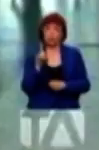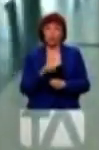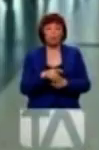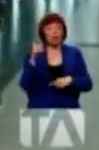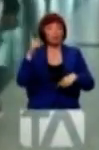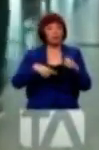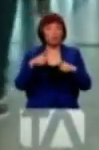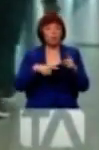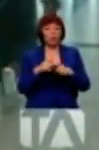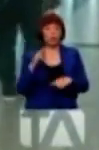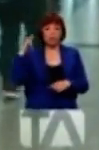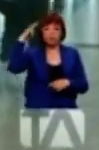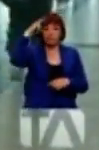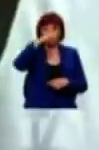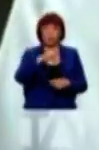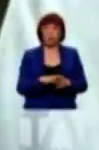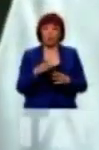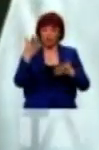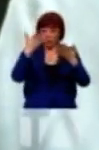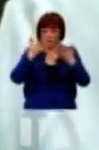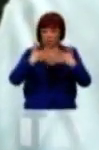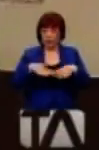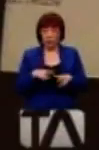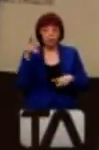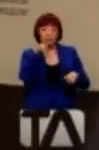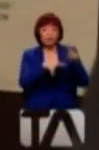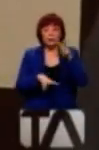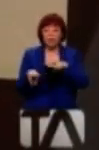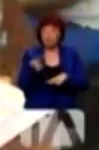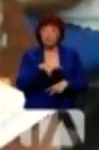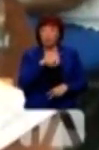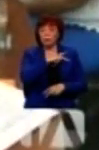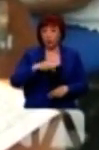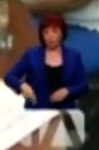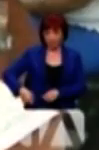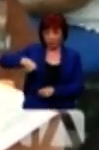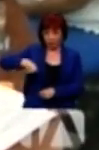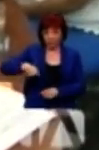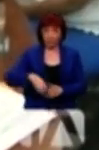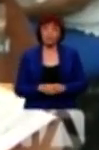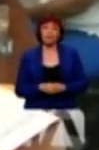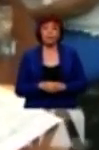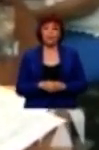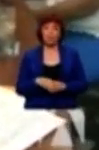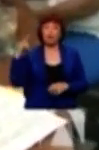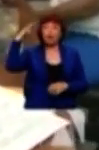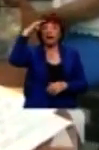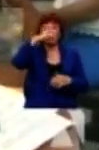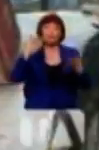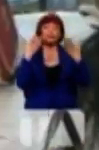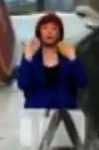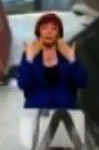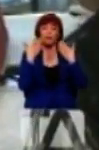tampoco podrán abordar sus vuelos hasta que se termine el proceso de revisión e inspección. En el aeropuerto José Joaquín de Olmedo de Guayaquil,